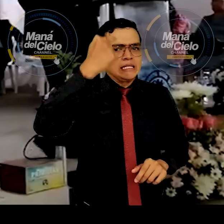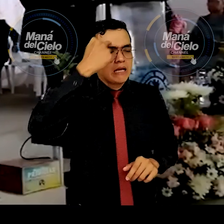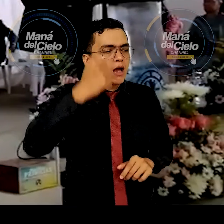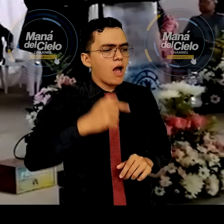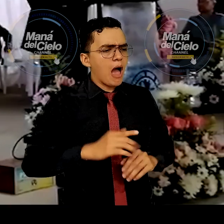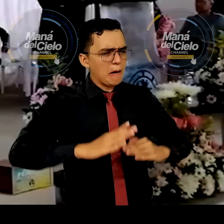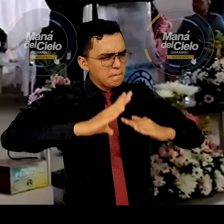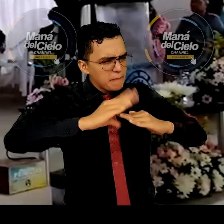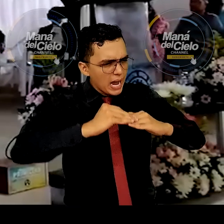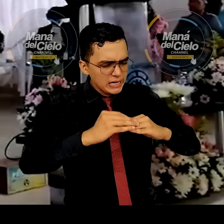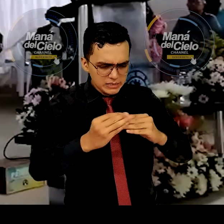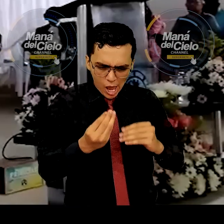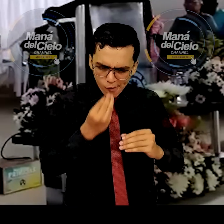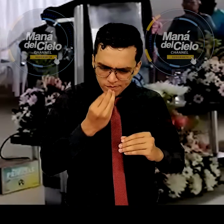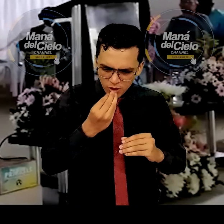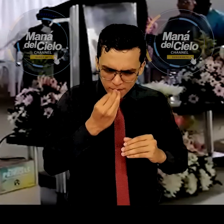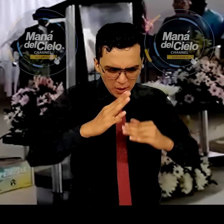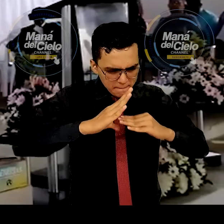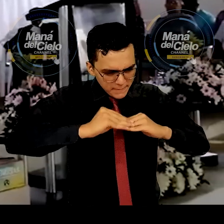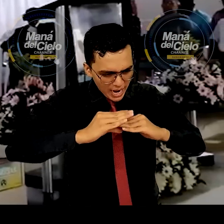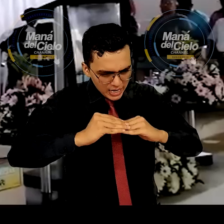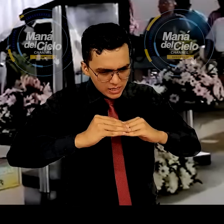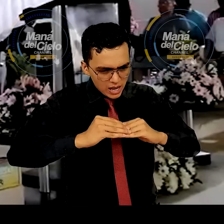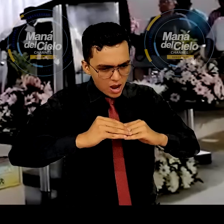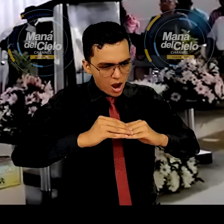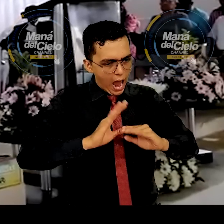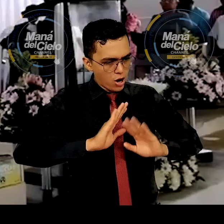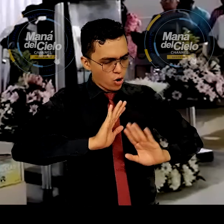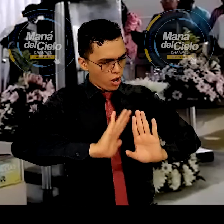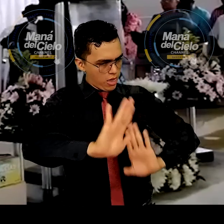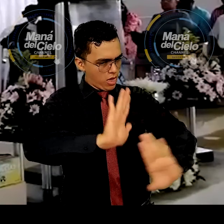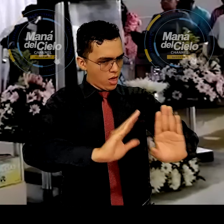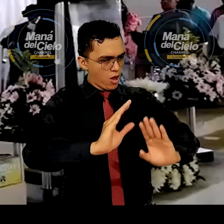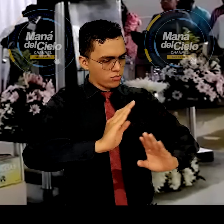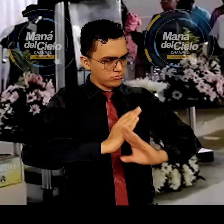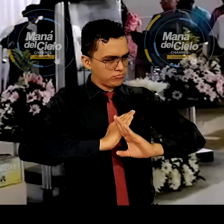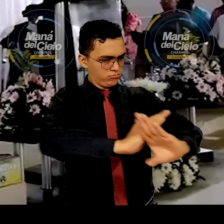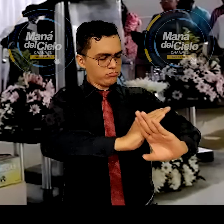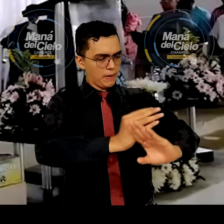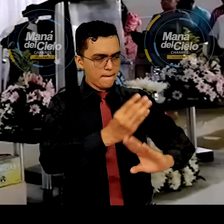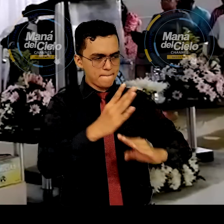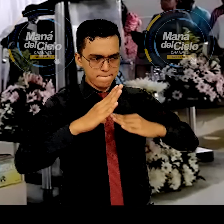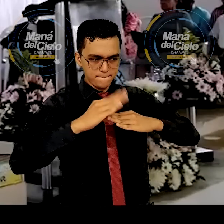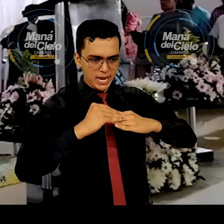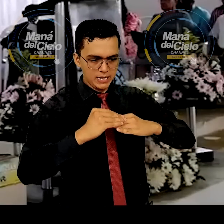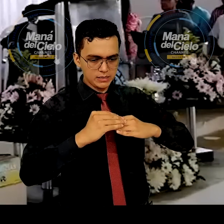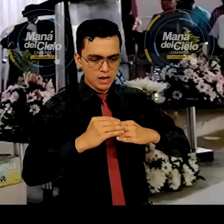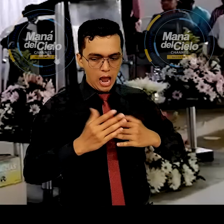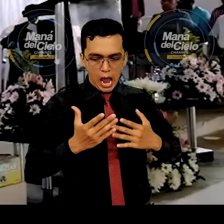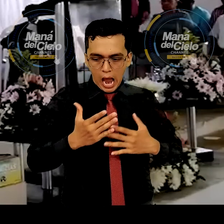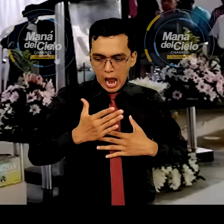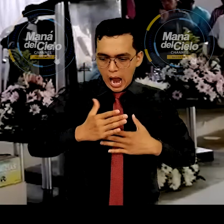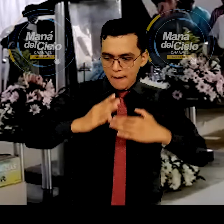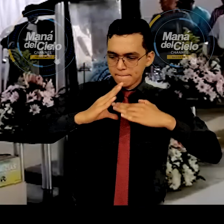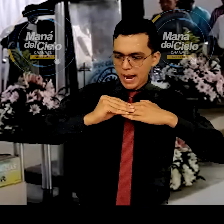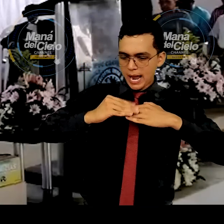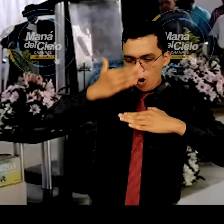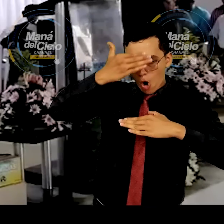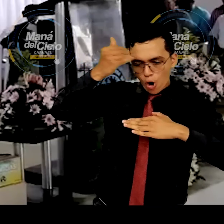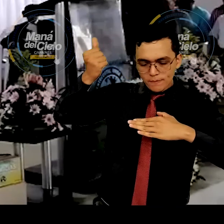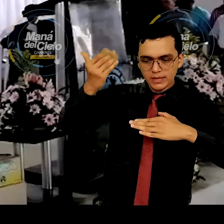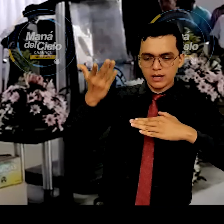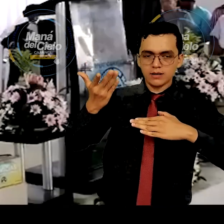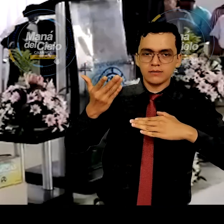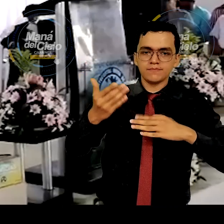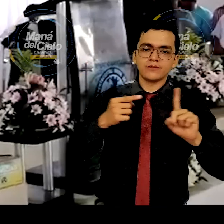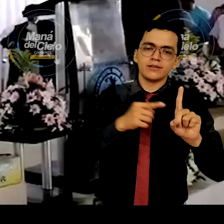la ofrenda no alcanza. Esa ofrenda fue chiquita. ¿Tú sabes cuánta plata se necesita aquí